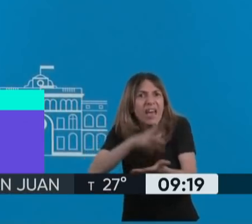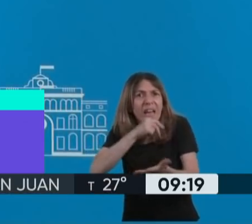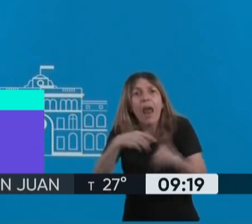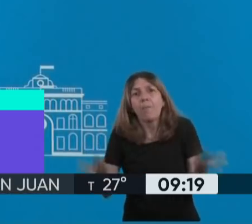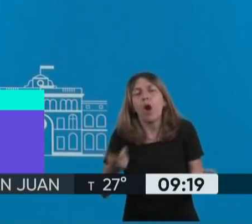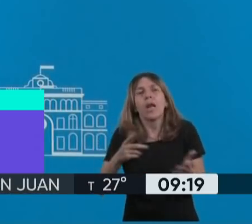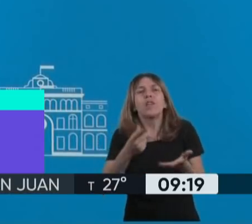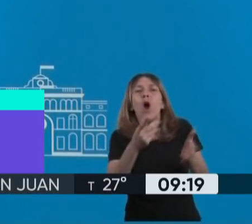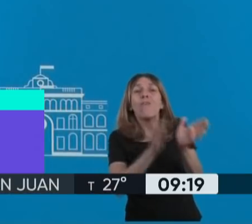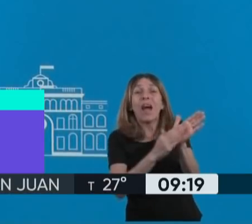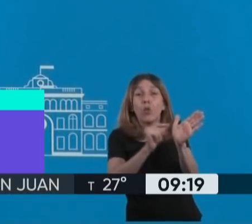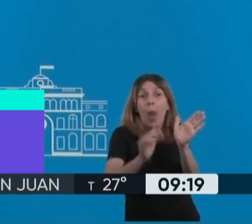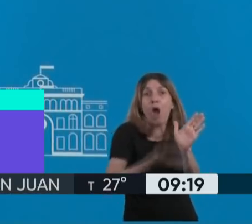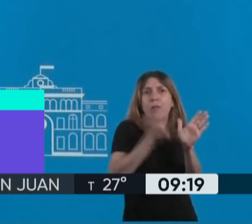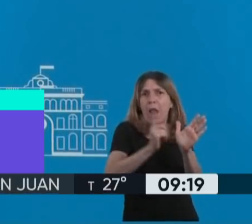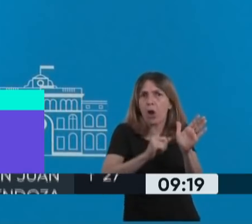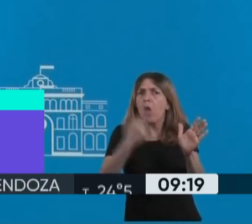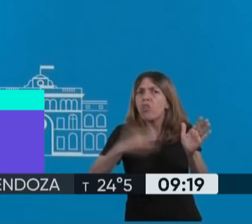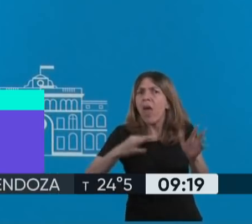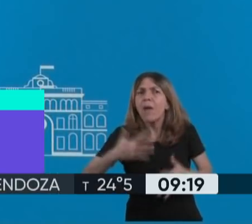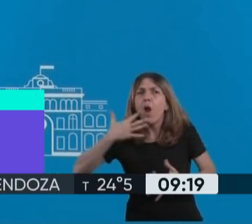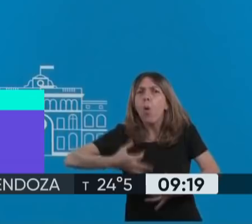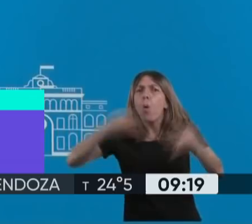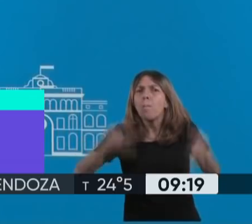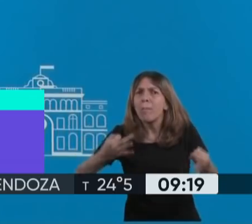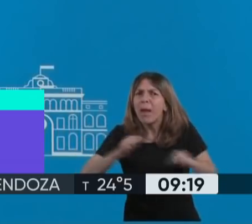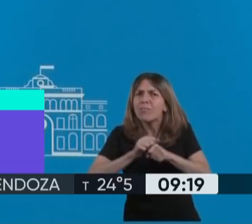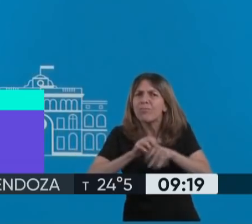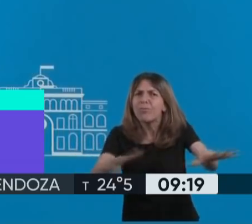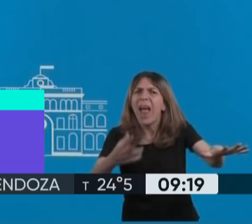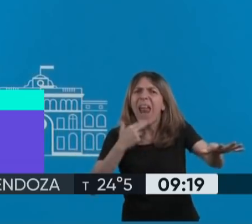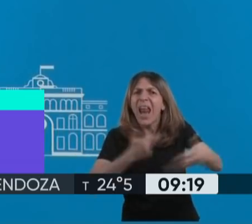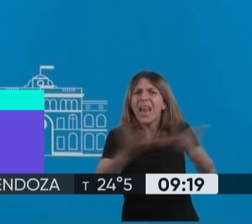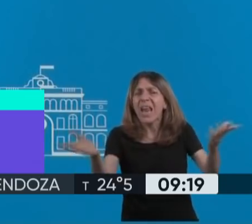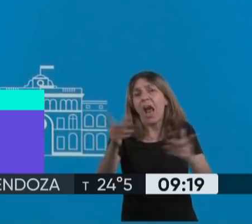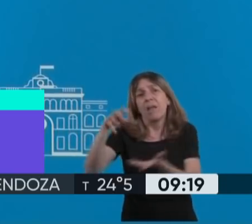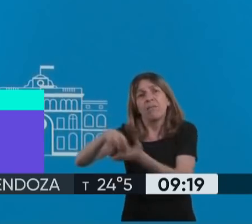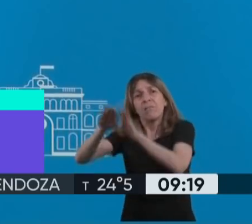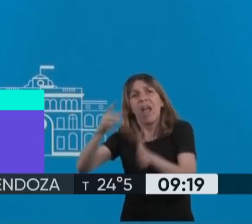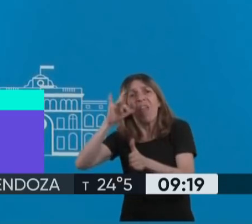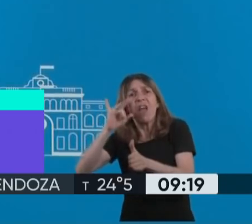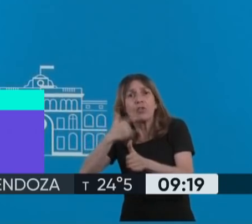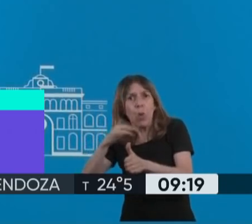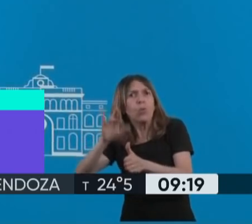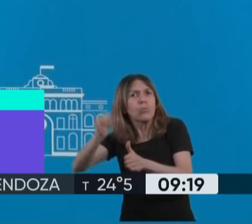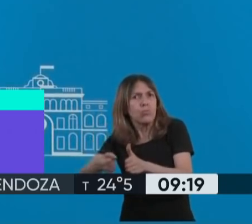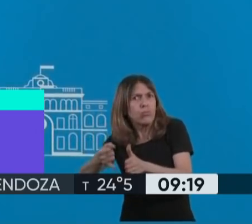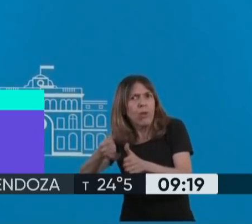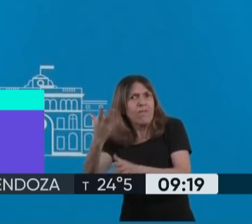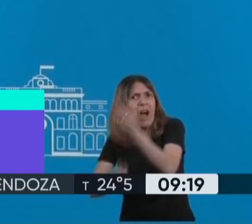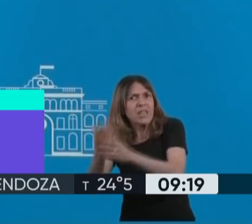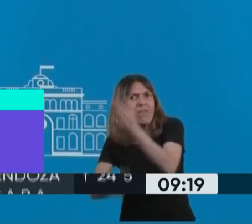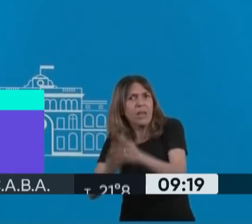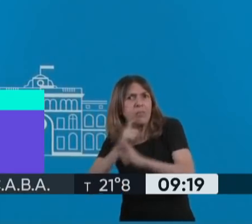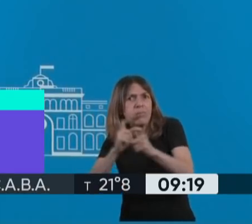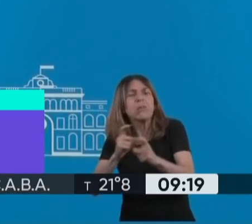La solución es que inviertan y que cumplan con aquello que se comprometieron, que no es lo que está haciendo Edesur. El gobierno está controlando, está